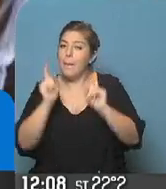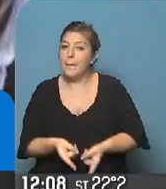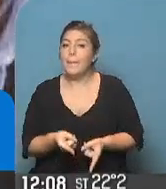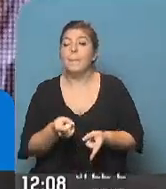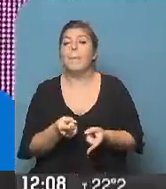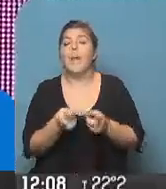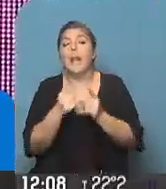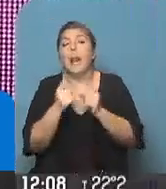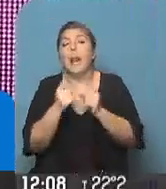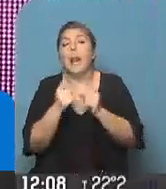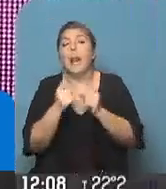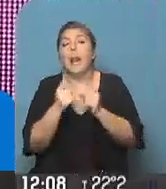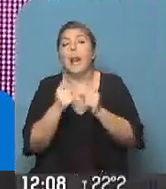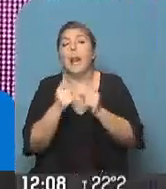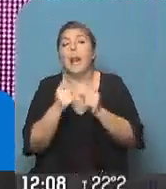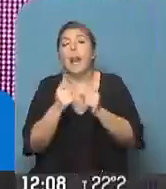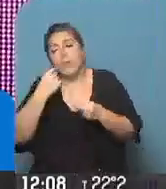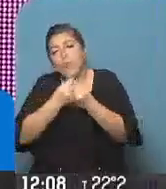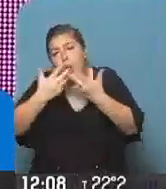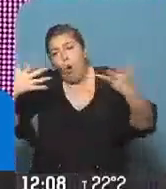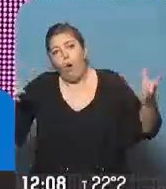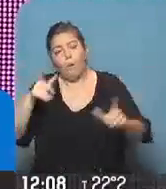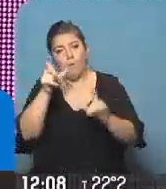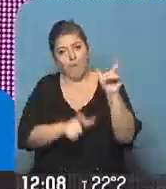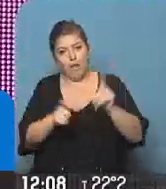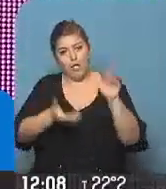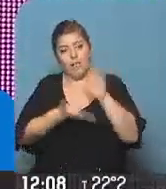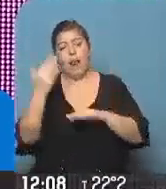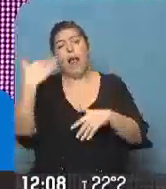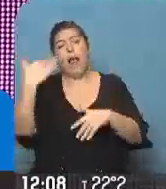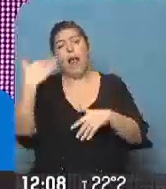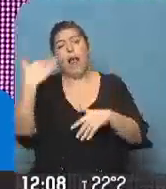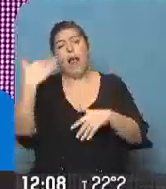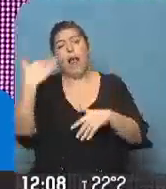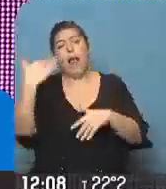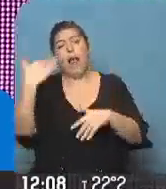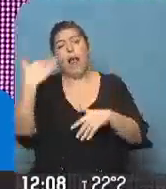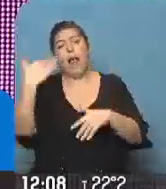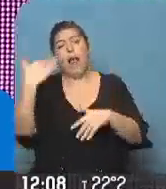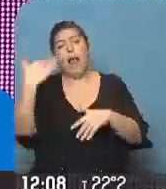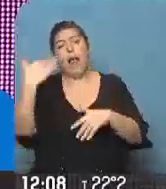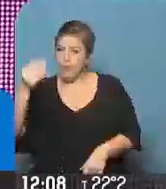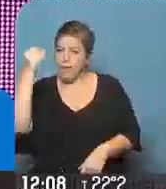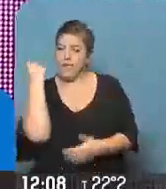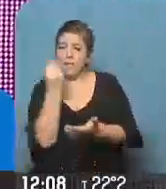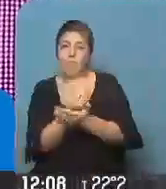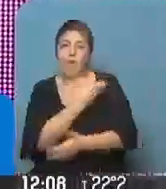extenso según se evalúa las miles de personas que saldrán a las calles a despedir a quien fue varias veces su gobernador